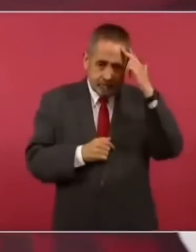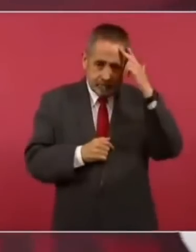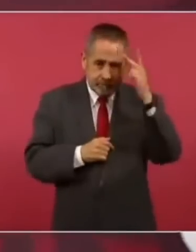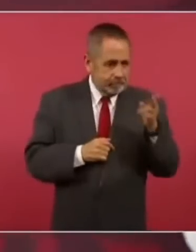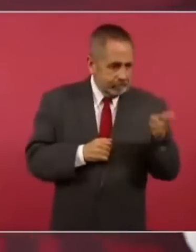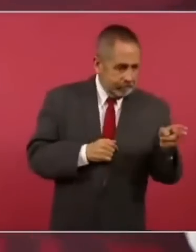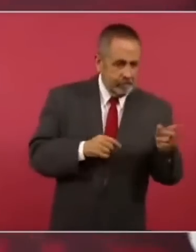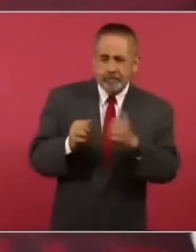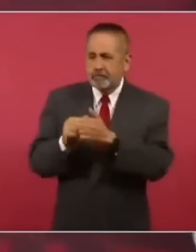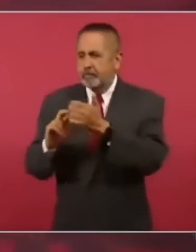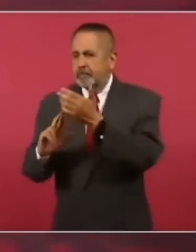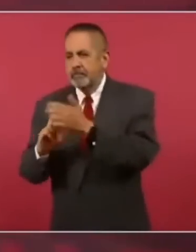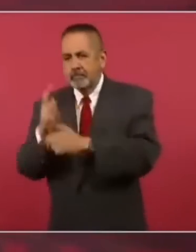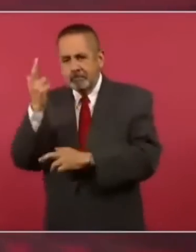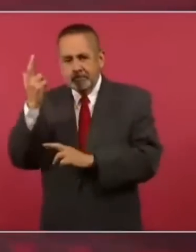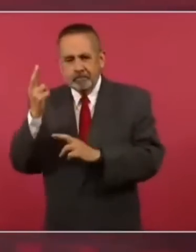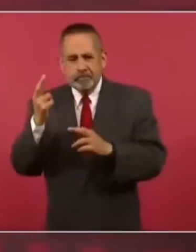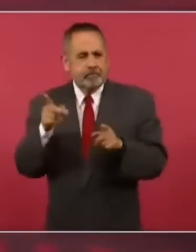revolucionarios.